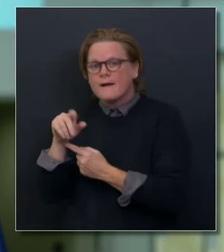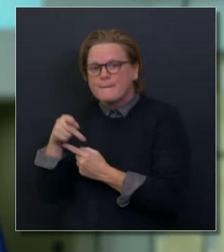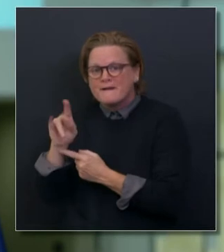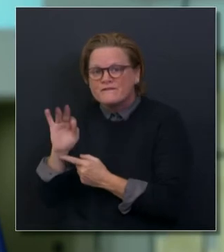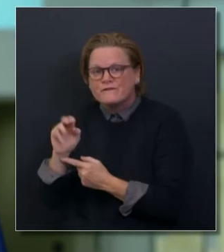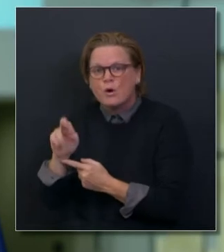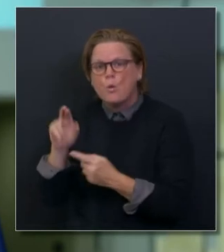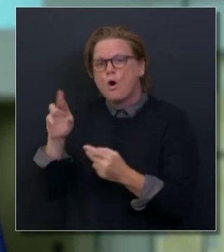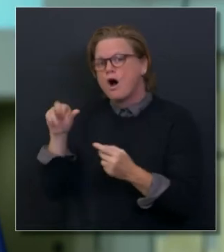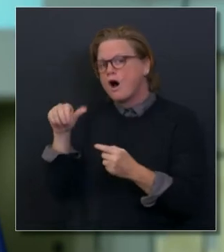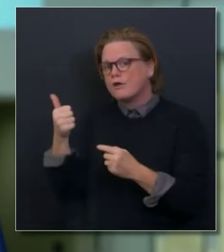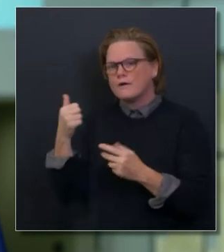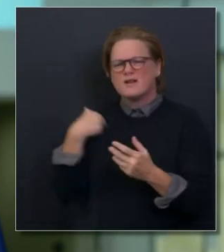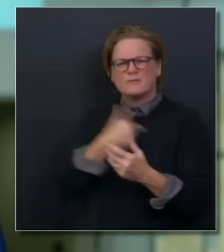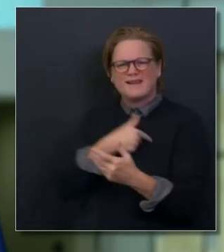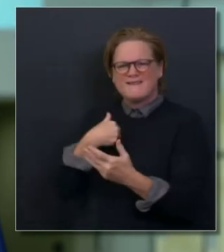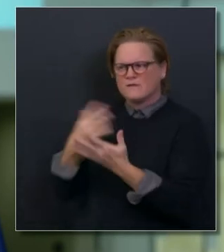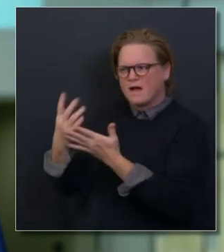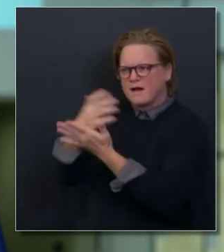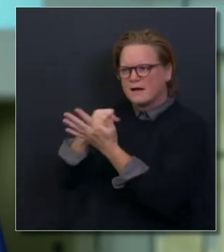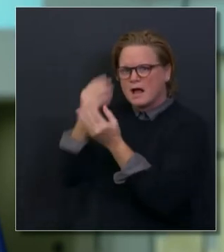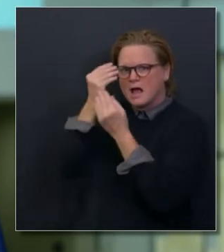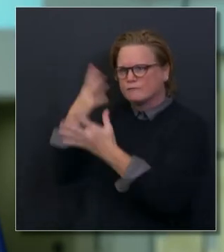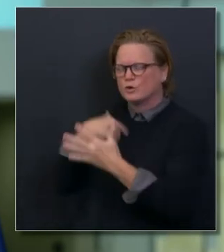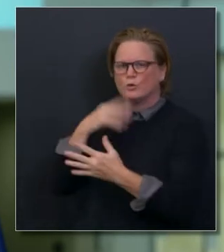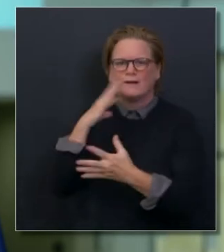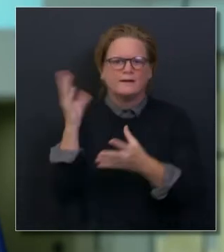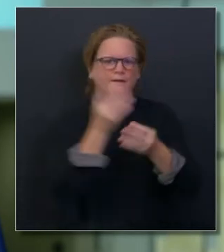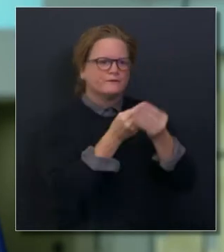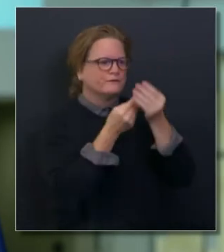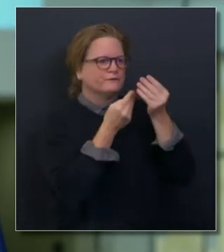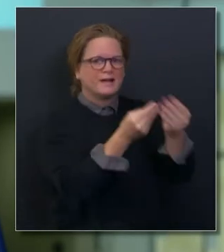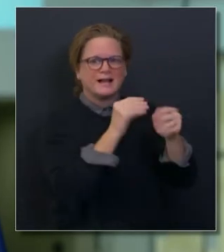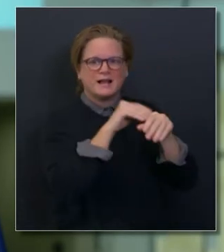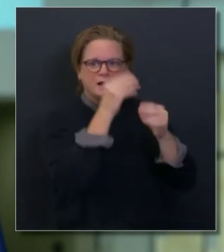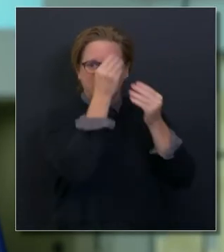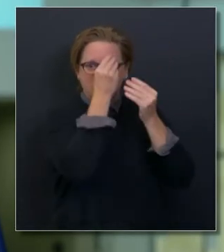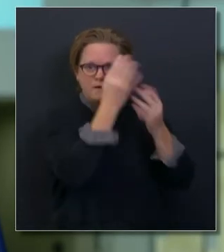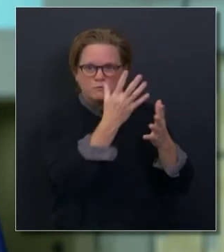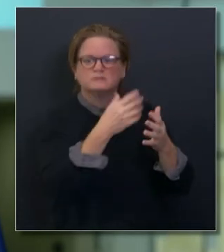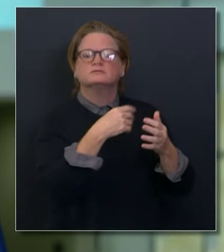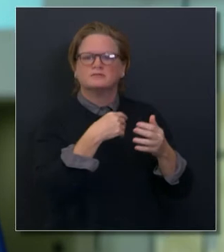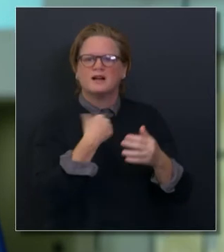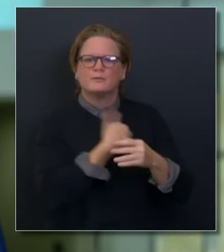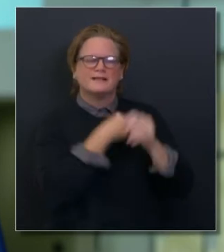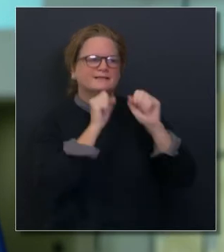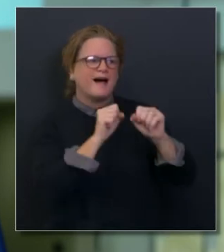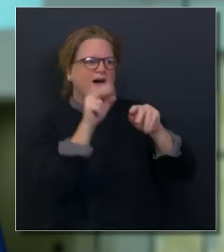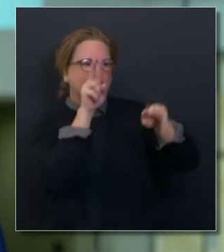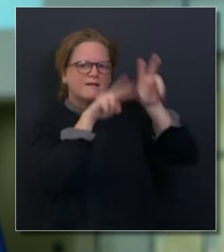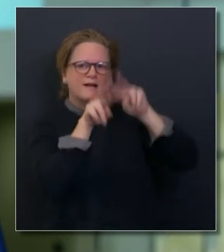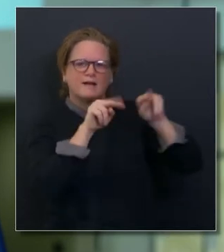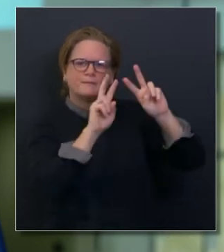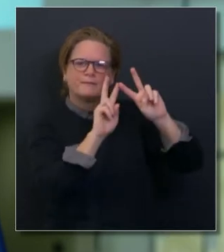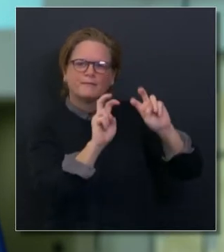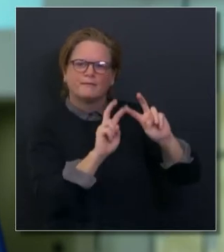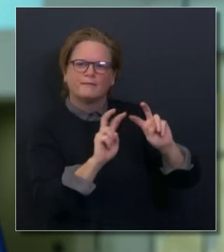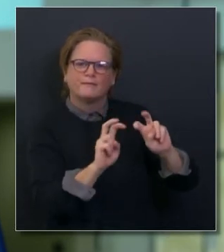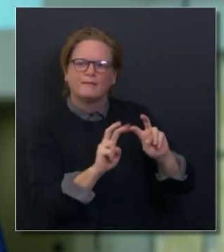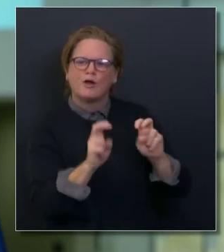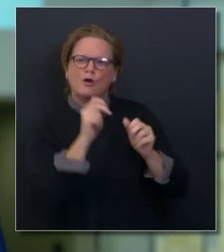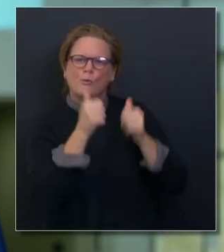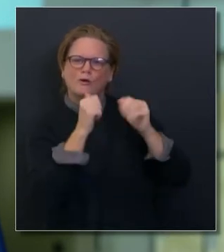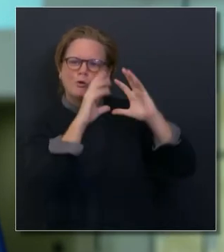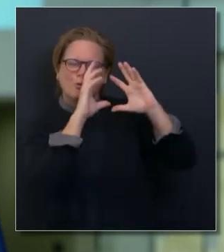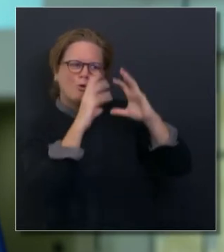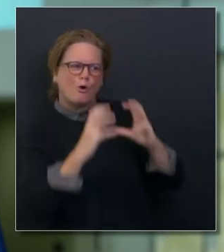hacer rastreo de localizar dónde se están vacunando, que nos da idea de quiénes están recibiendo las vacunas. Hay